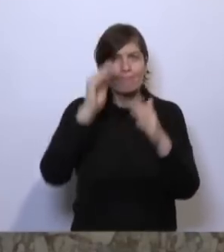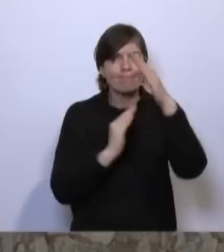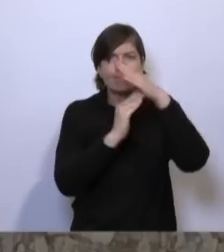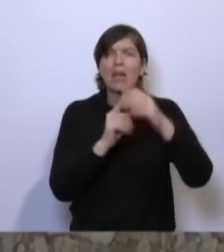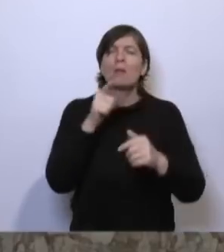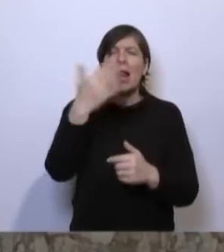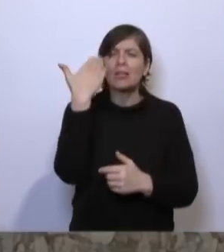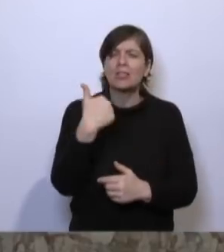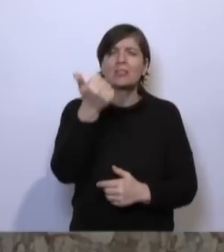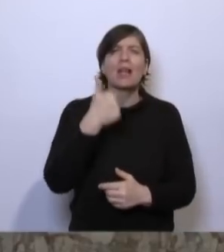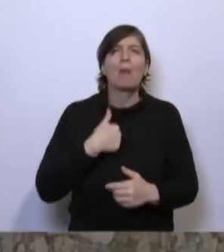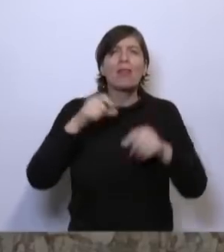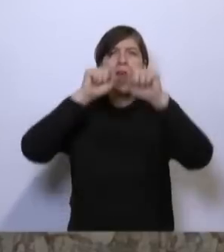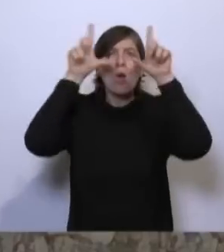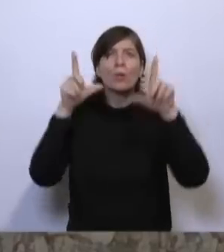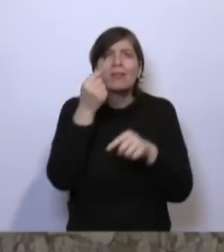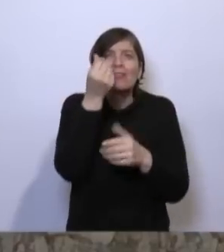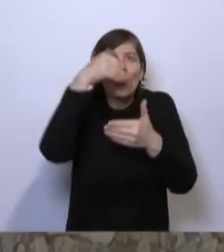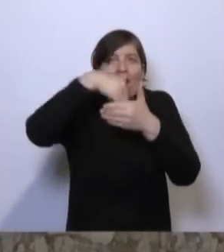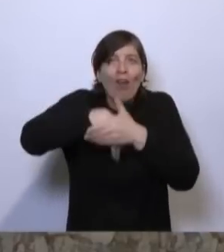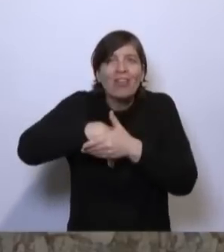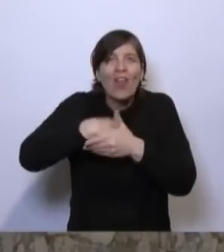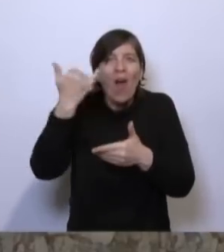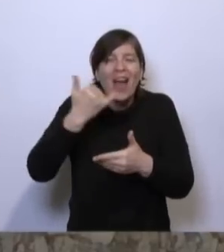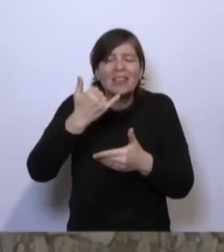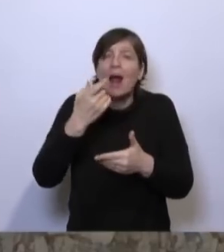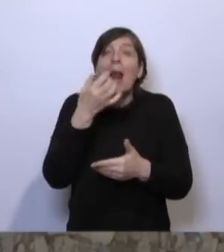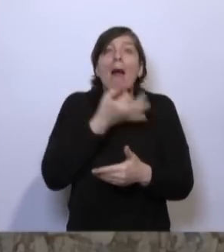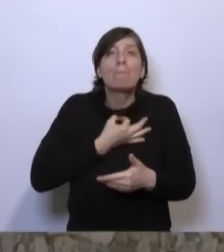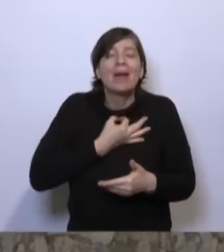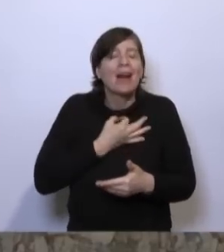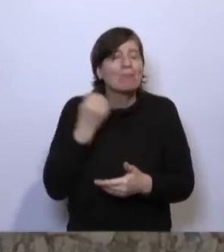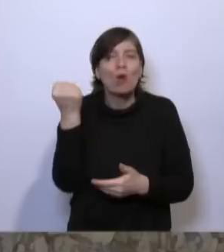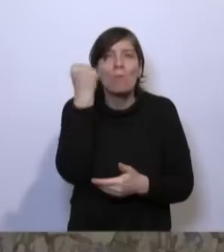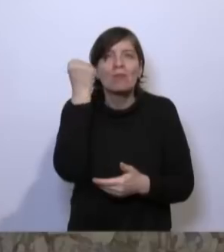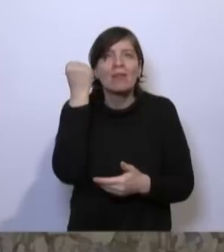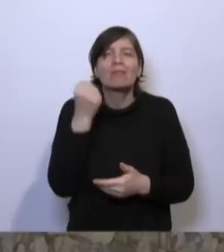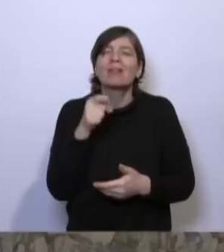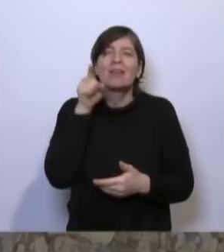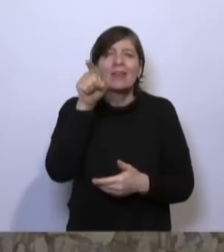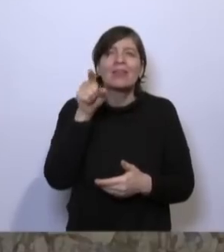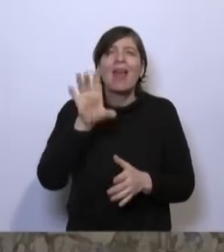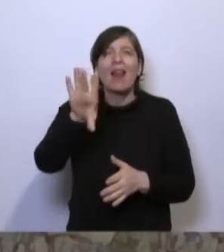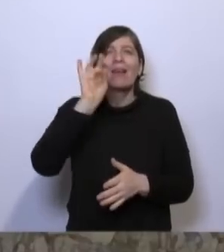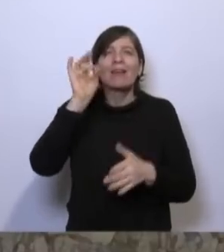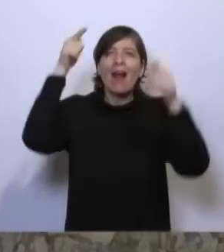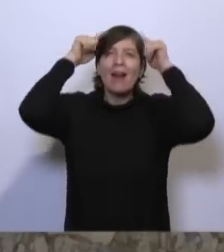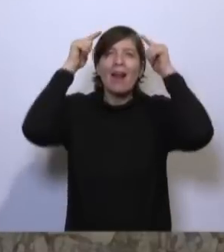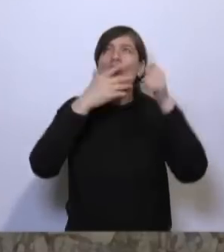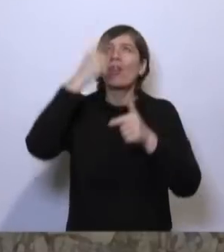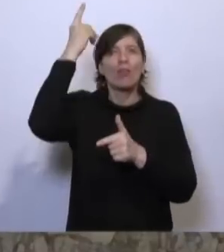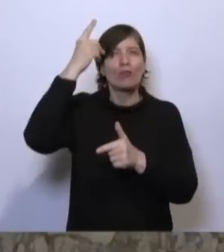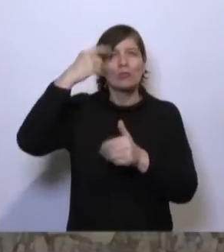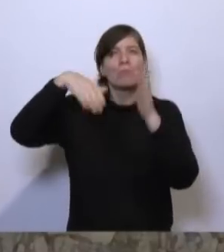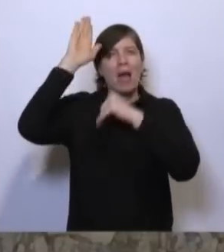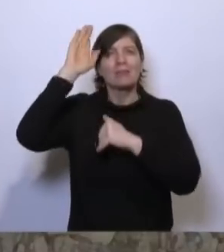sintamos llamados a descubrir el tesoro escondido, la perla de gran valor y preferir el reino de Dios por encima de